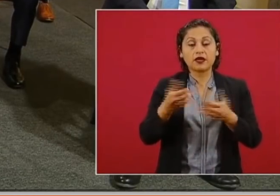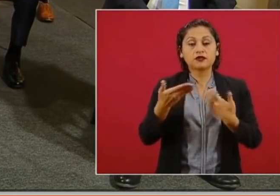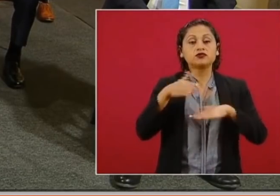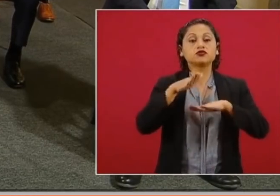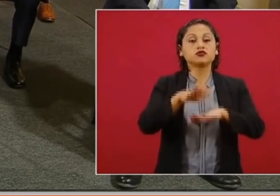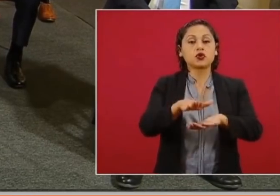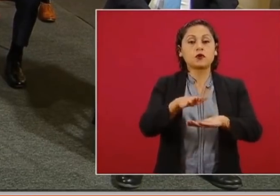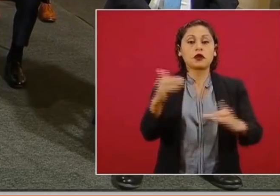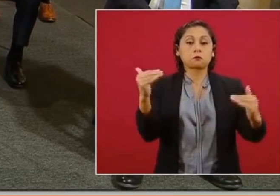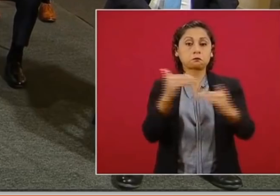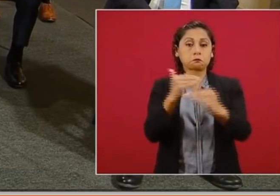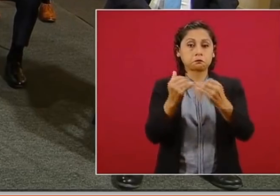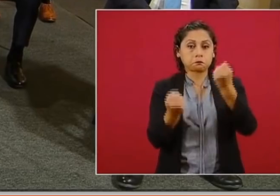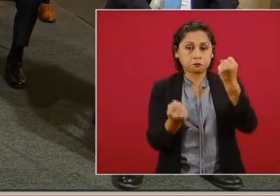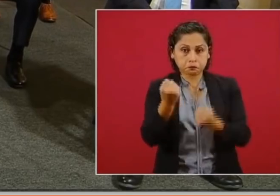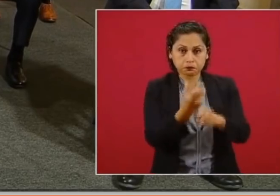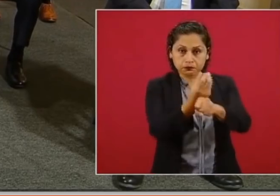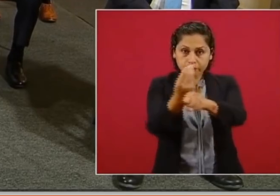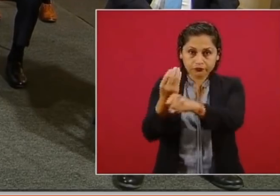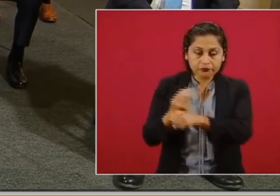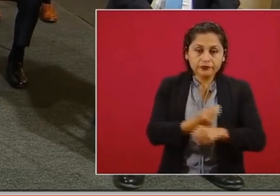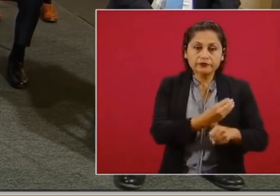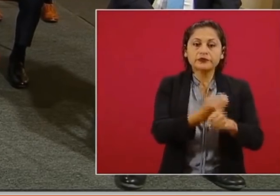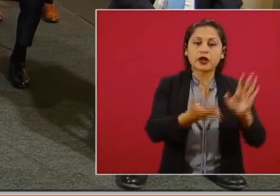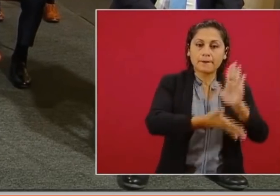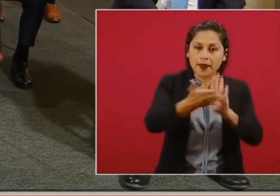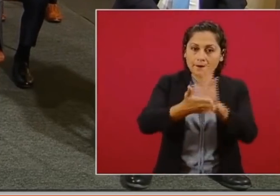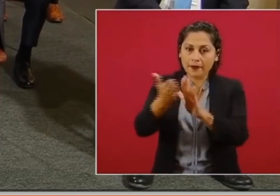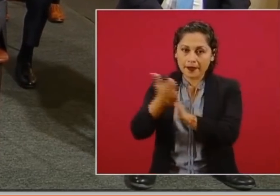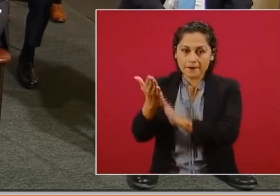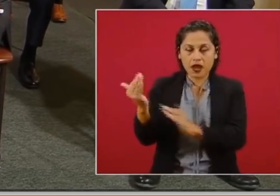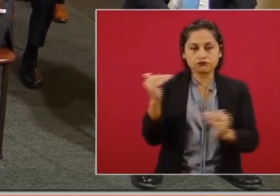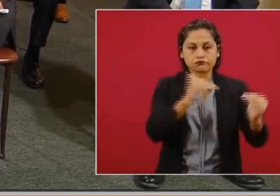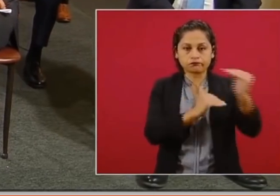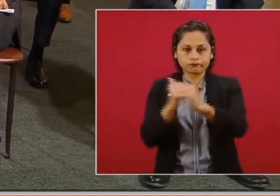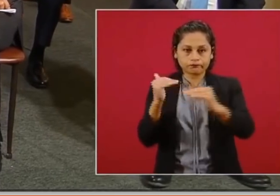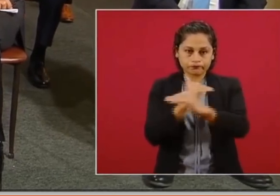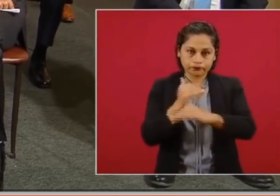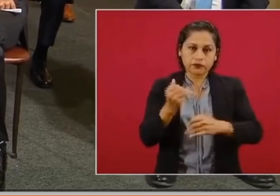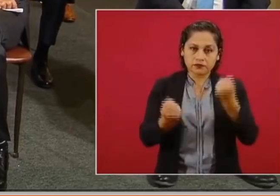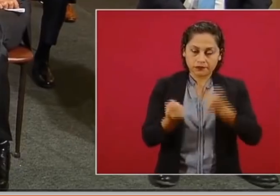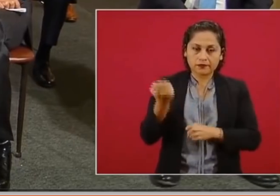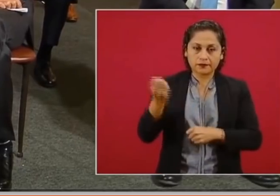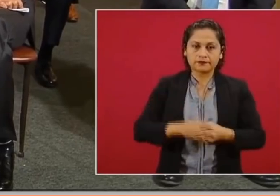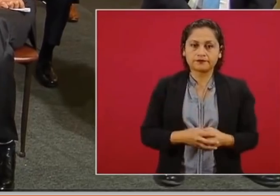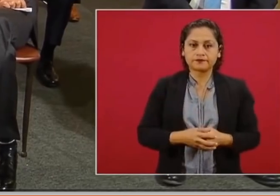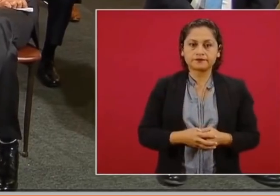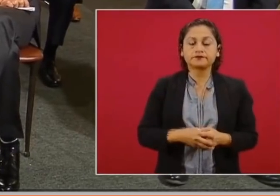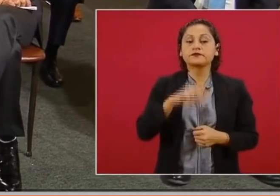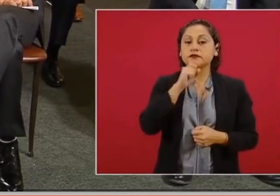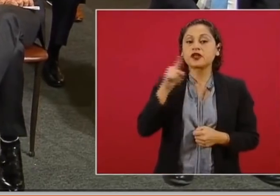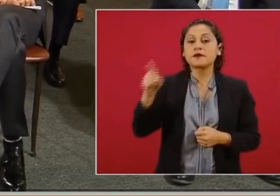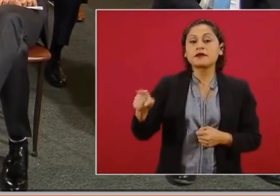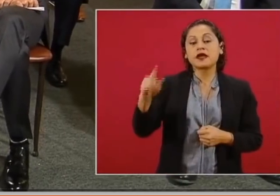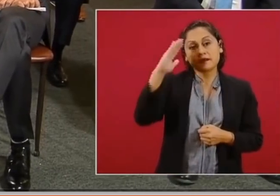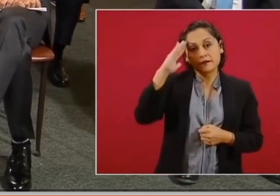carreteras, con modernización de carreteras, con construcción de autopistas. Está también el maestro Daniel